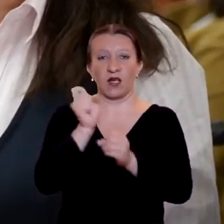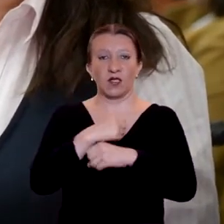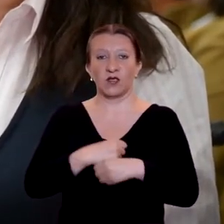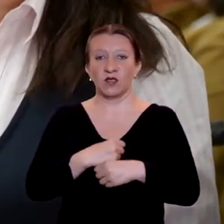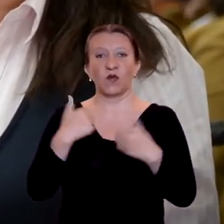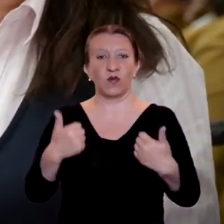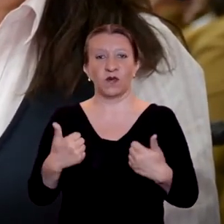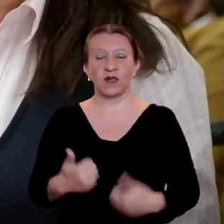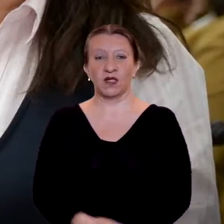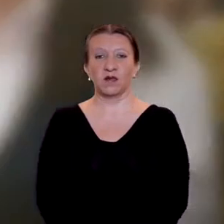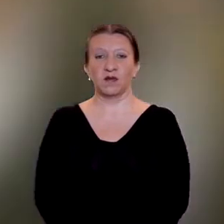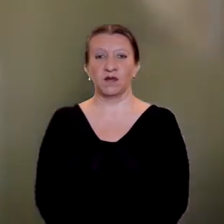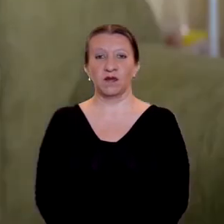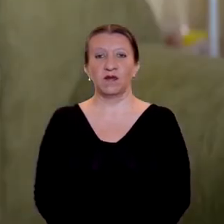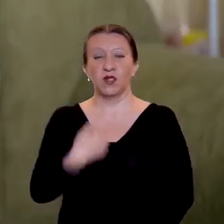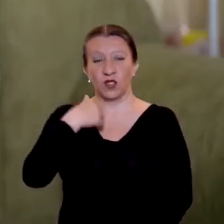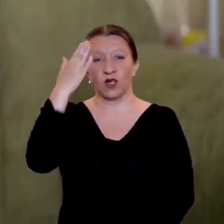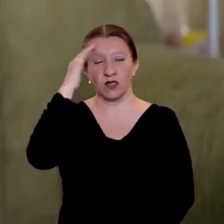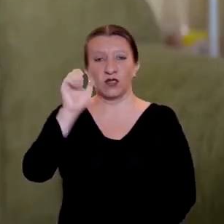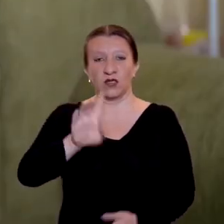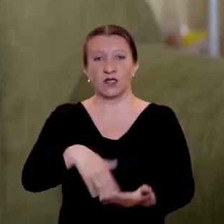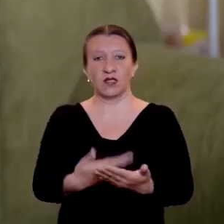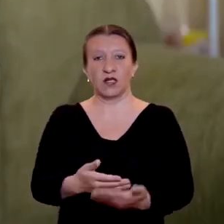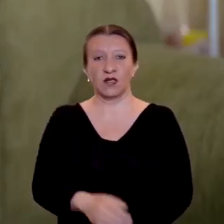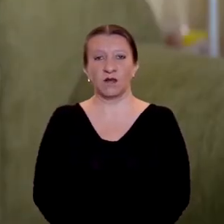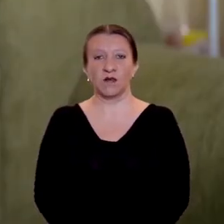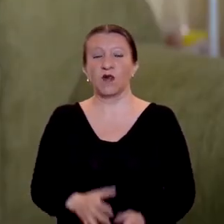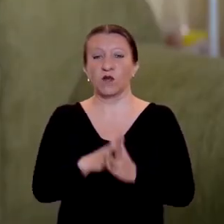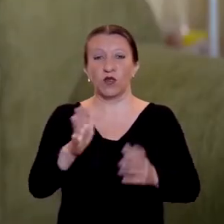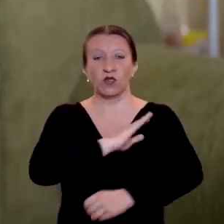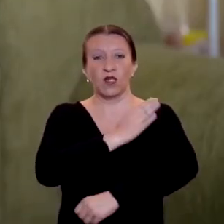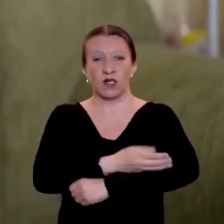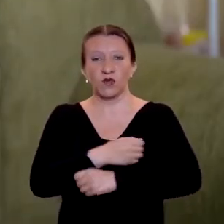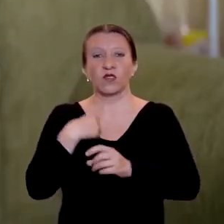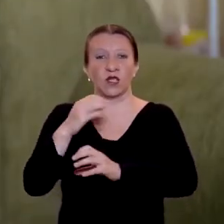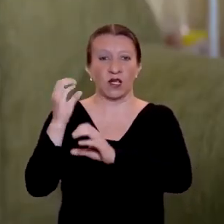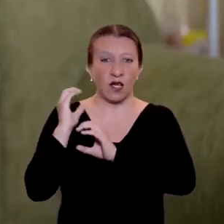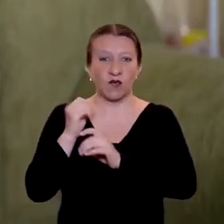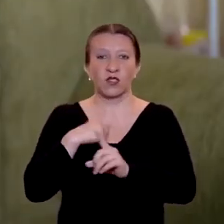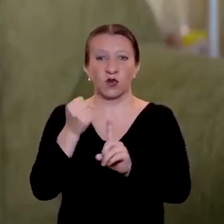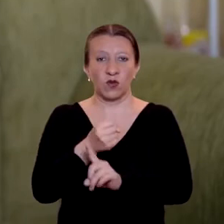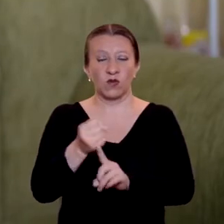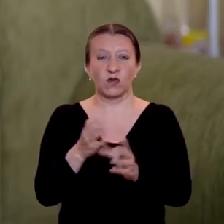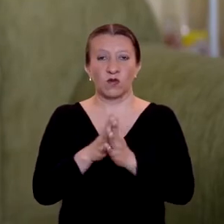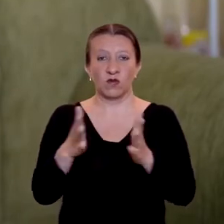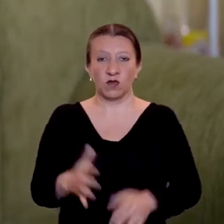lo realiza muy bien. Yo sé que voy a llegar con mucho esfuerzo, con mucho sacrificio,